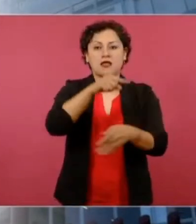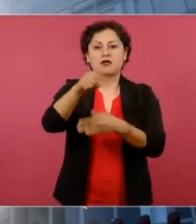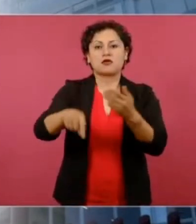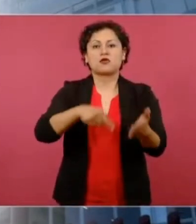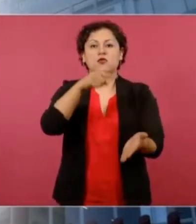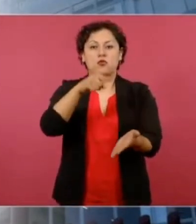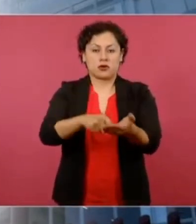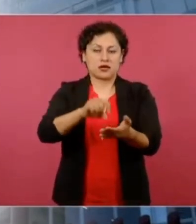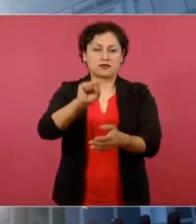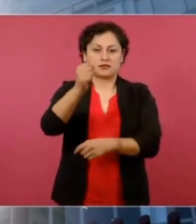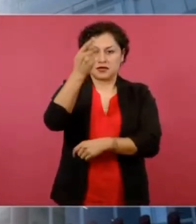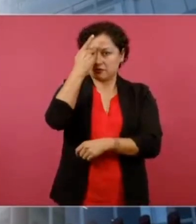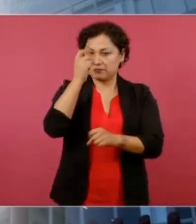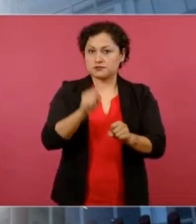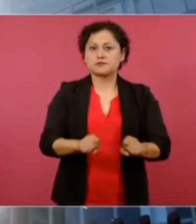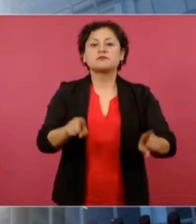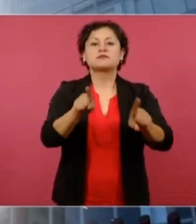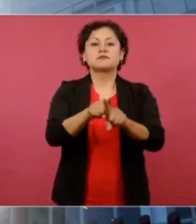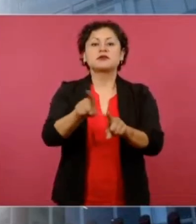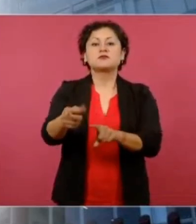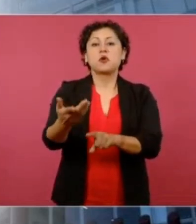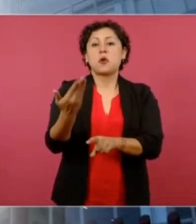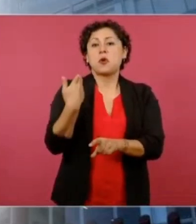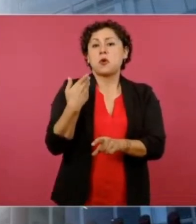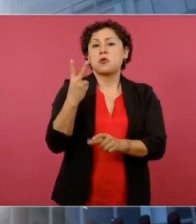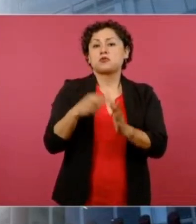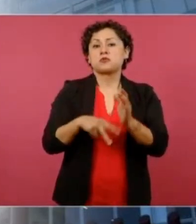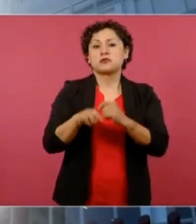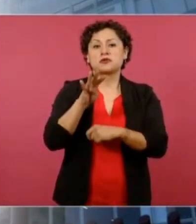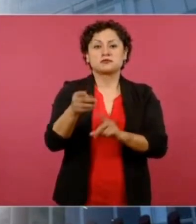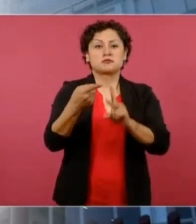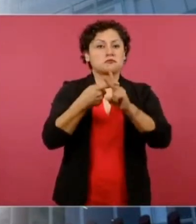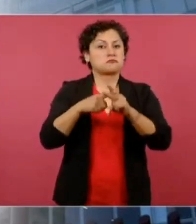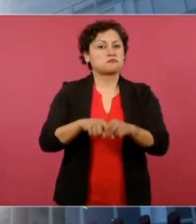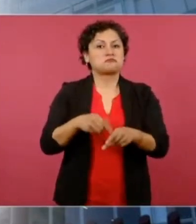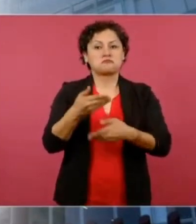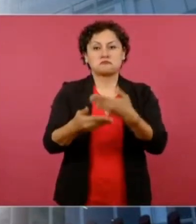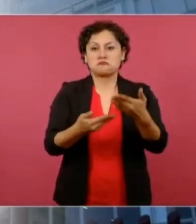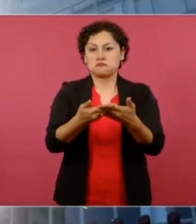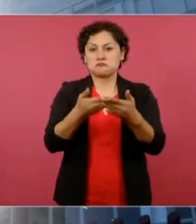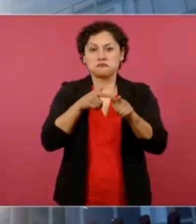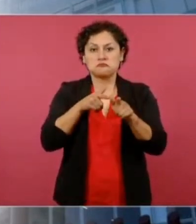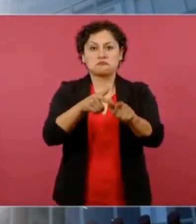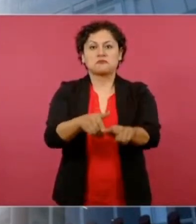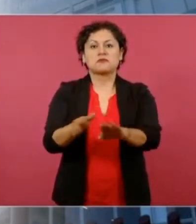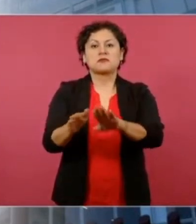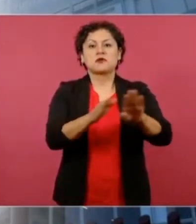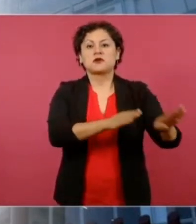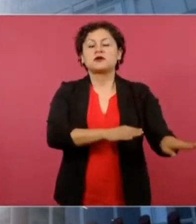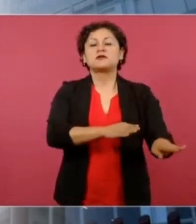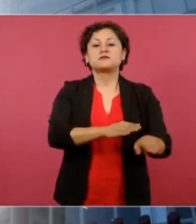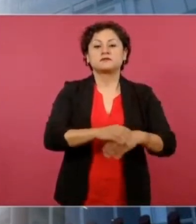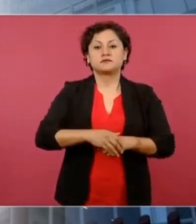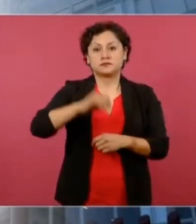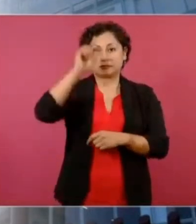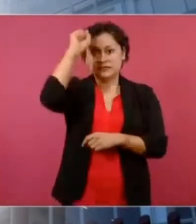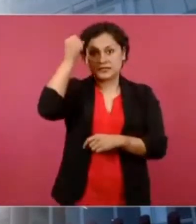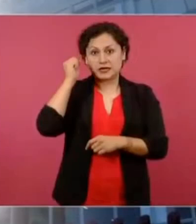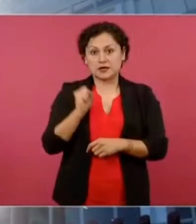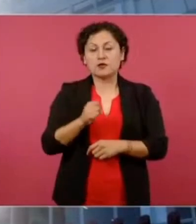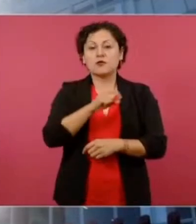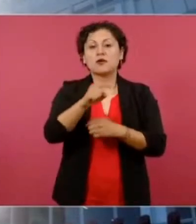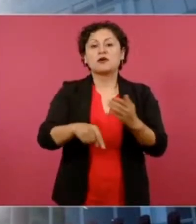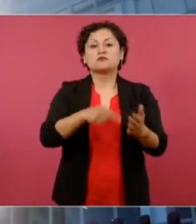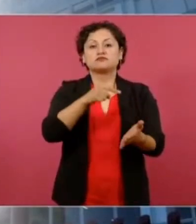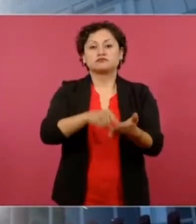en San Luis Potosí, y que entró en operaciones desde 2019. En Sinaloa, el Hospital General de Culiacán inició